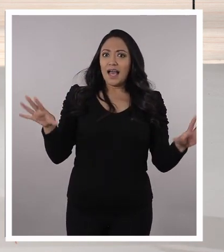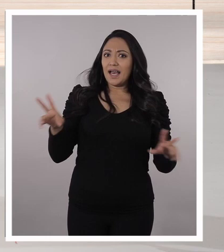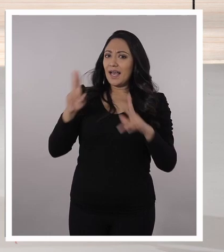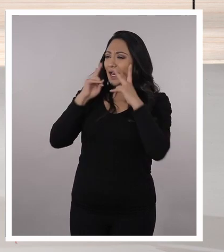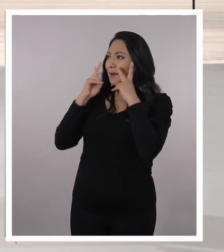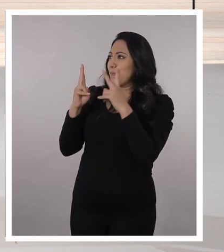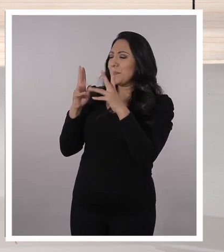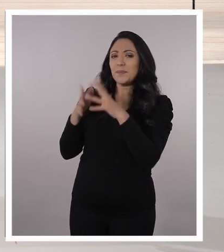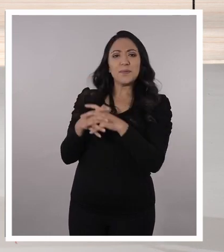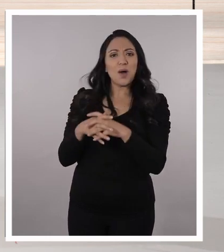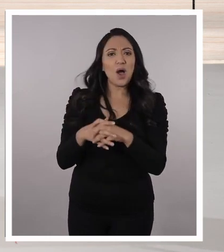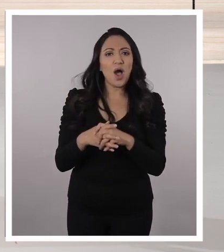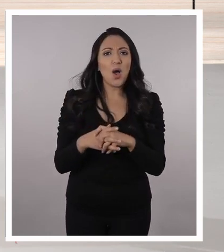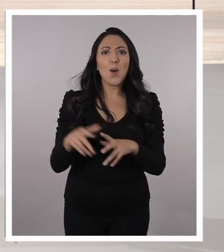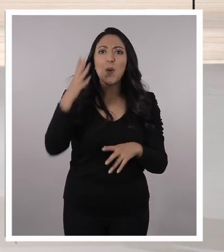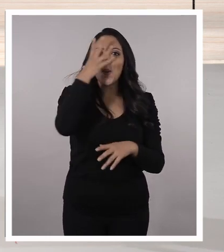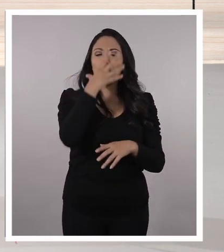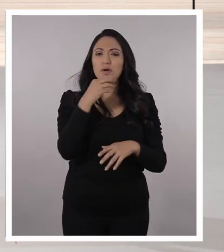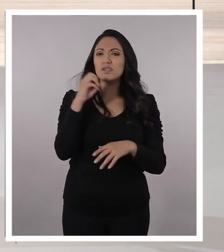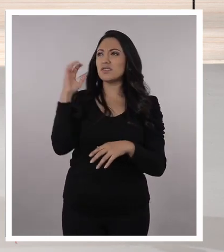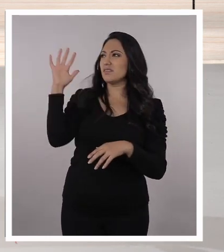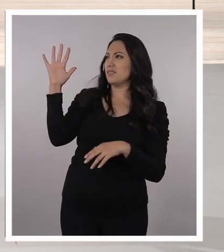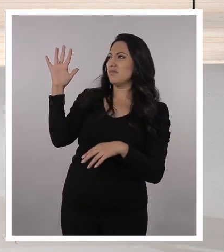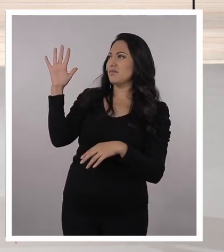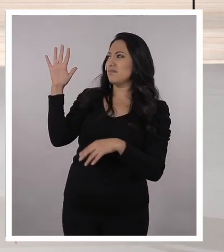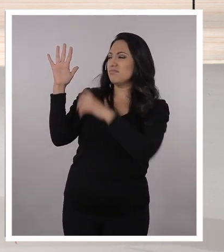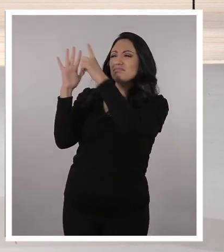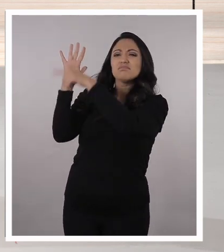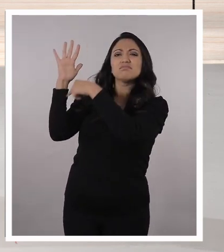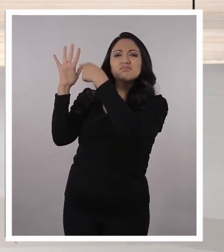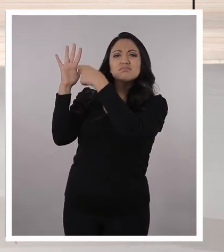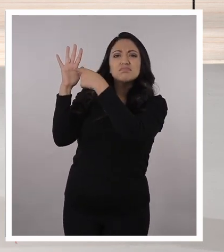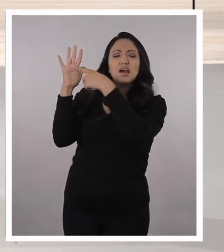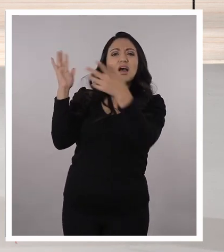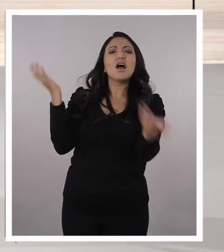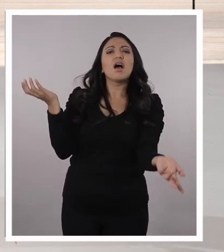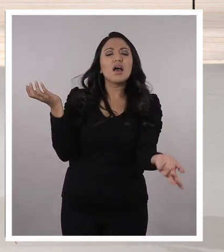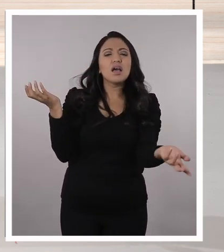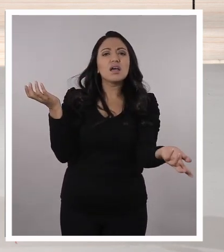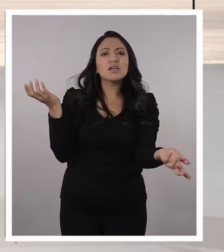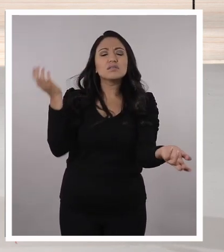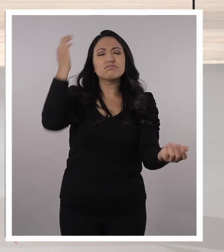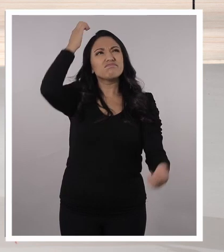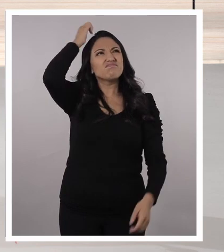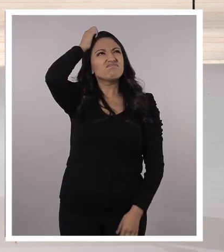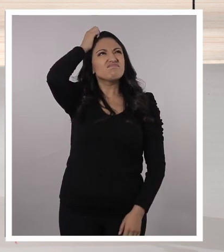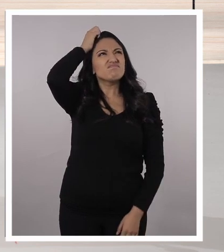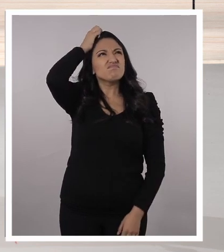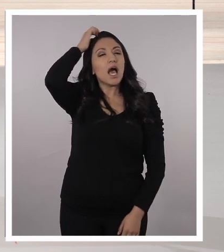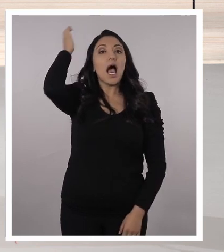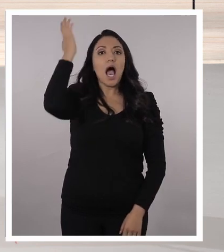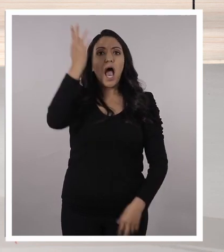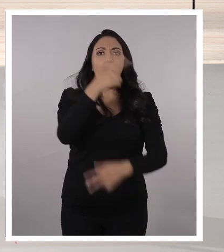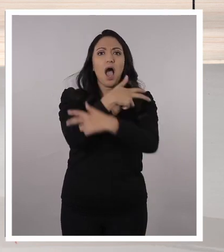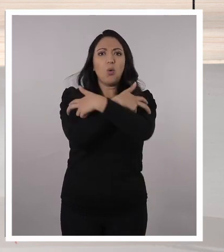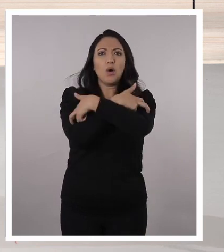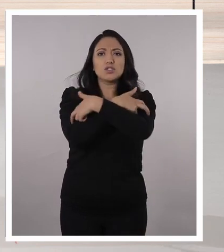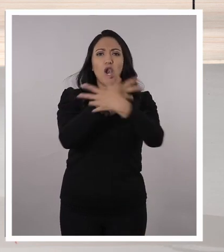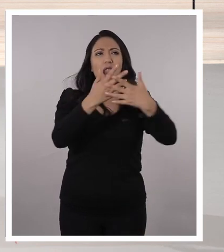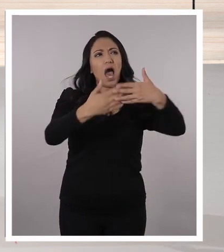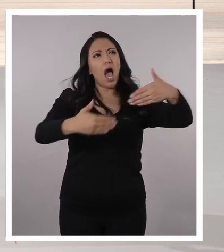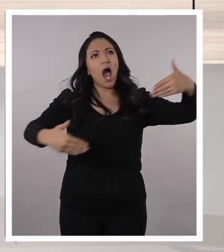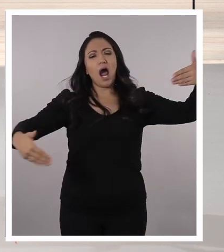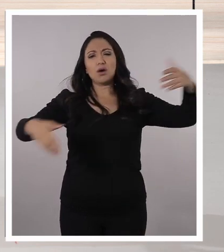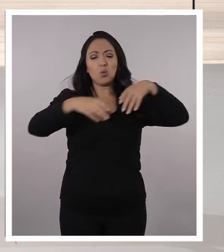Profe, es un lindo dibujo. Bueno, no es Sí. un dibujo. ¿Qué Veo será? que hay unos huesos muy